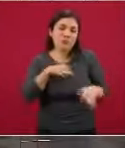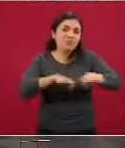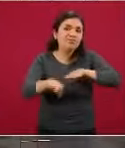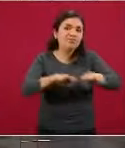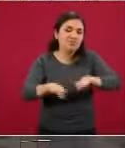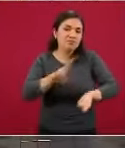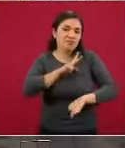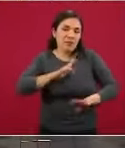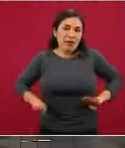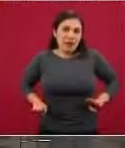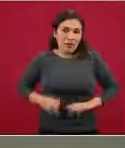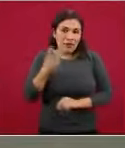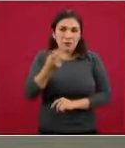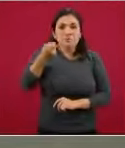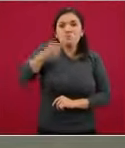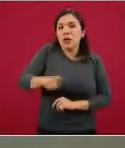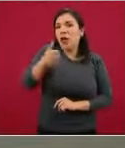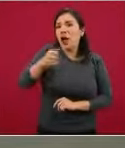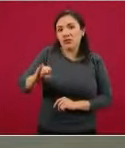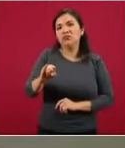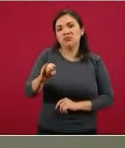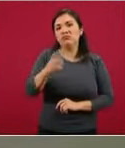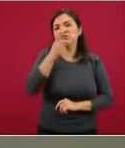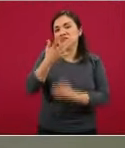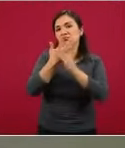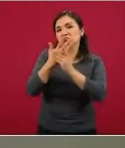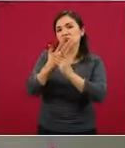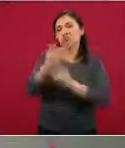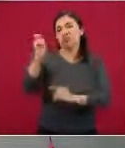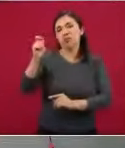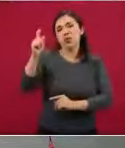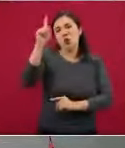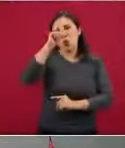estamos trabajando, es la instrucción que tenemos de nuestro